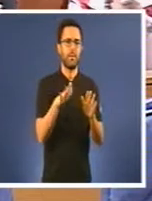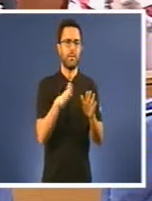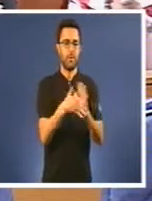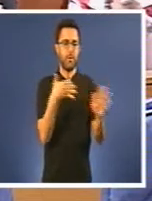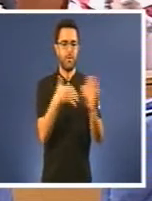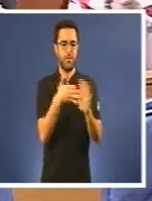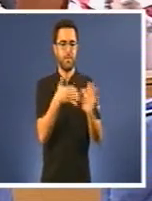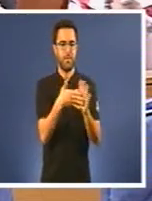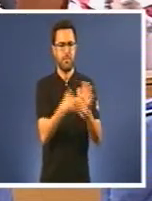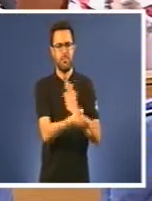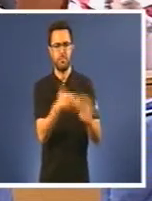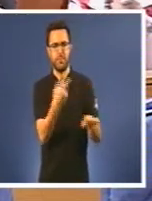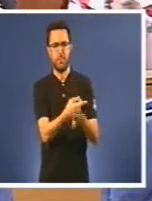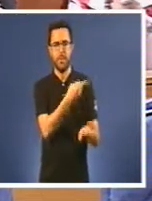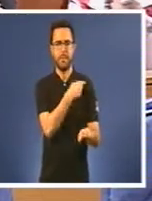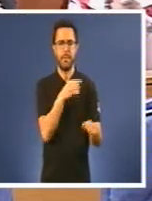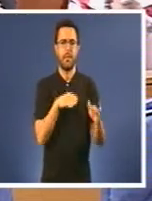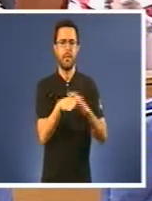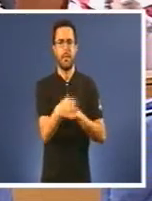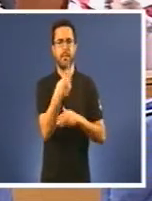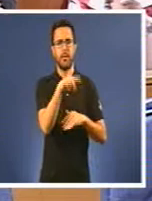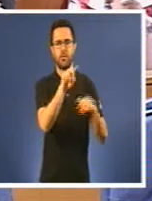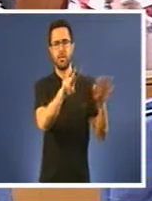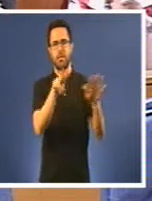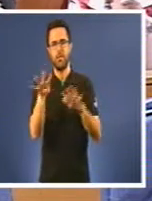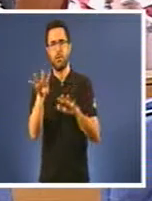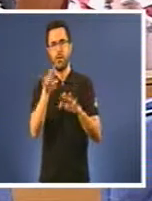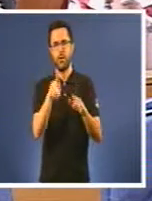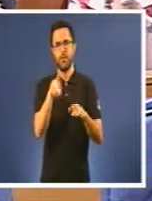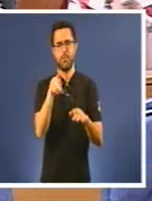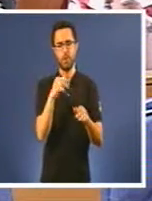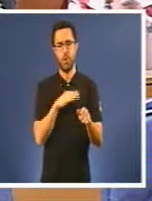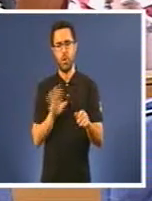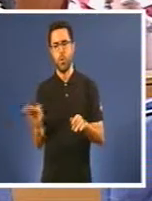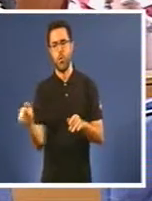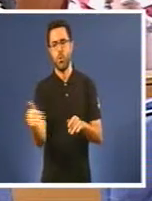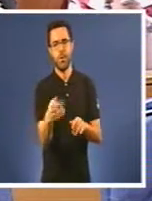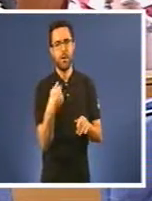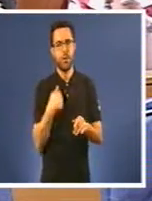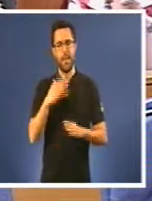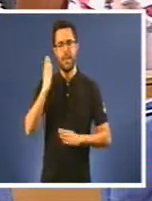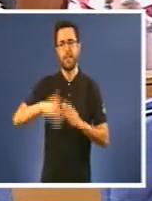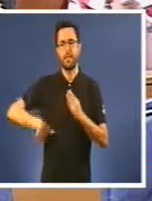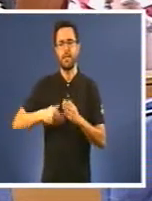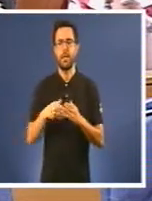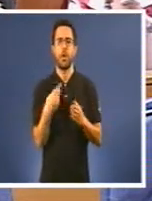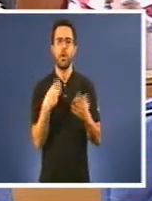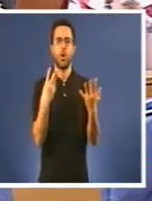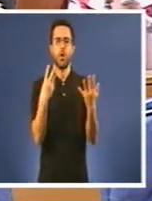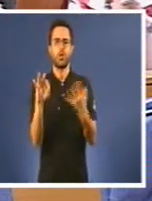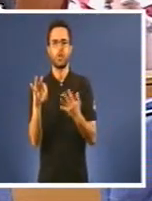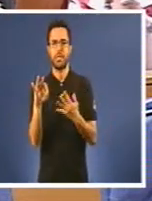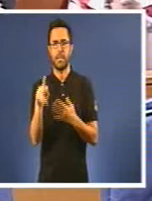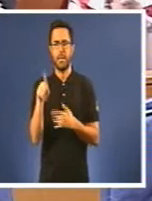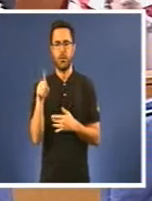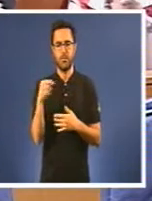la curva de entrada de bifurcación a Grandeira, curva de Angrois, limitada a 80 kilómetros. Por no respetar el personal